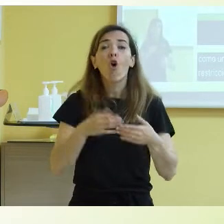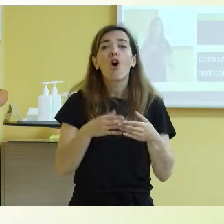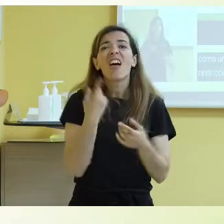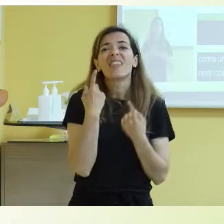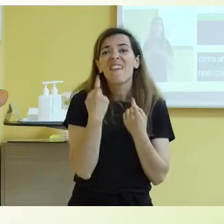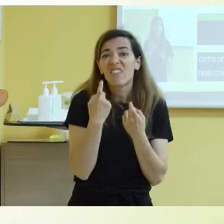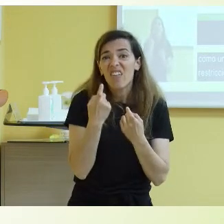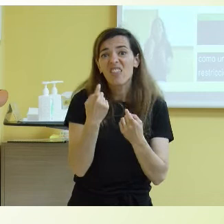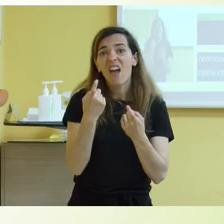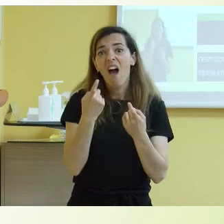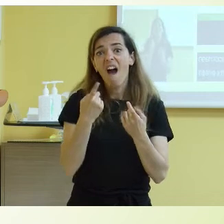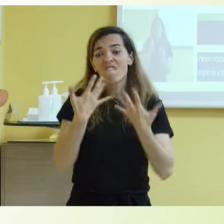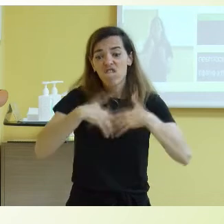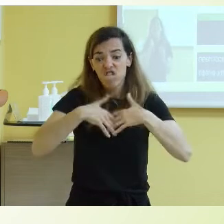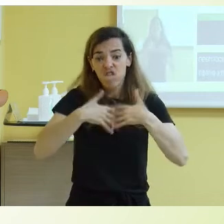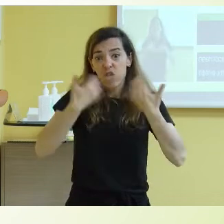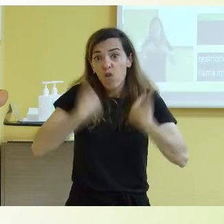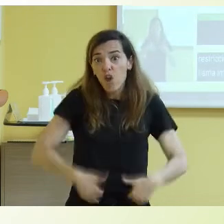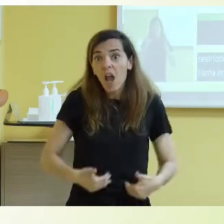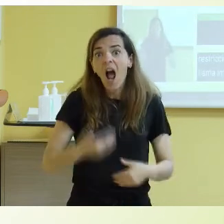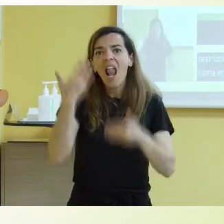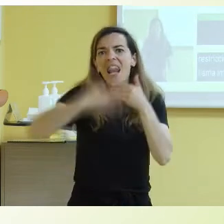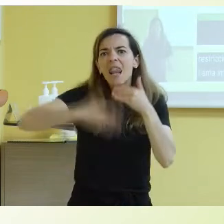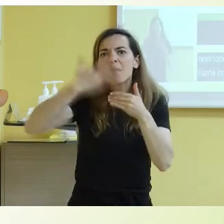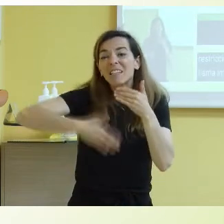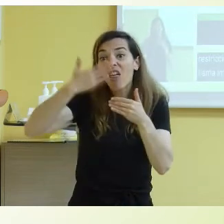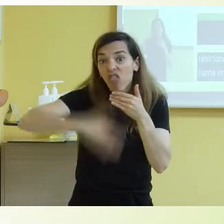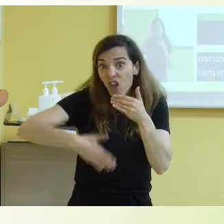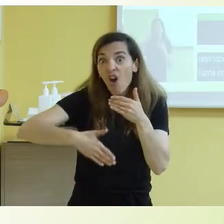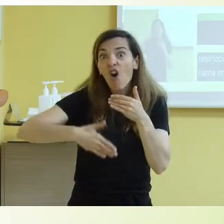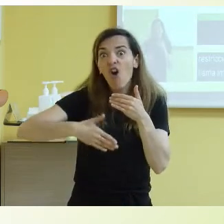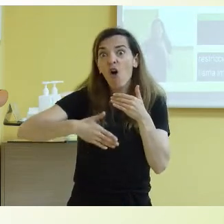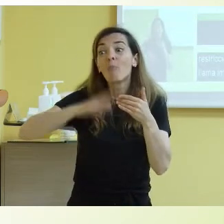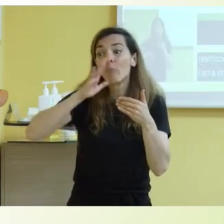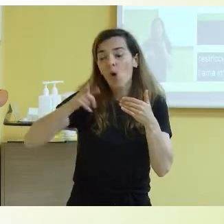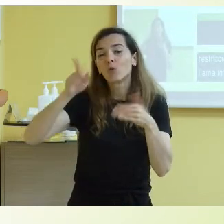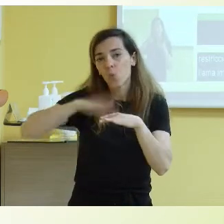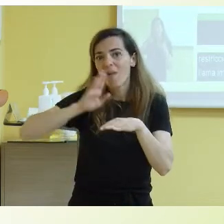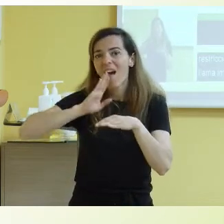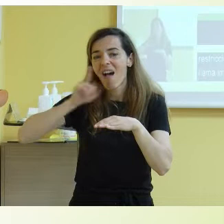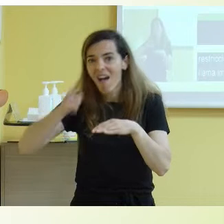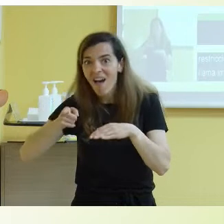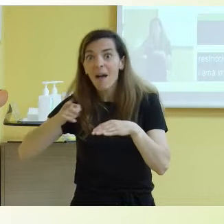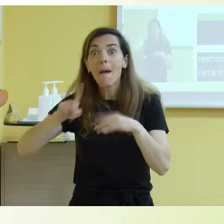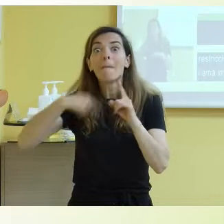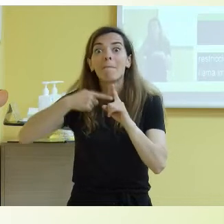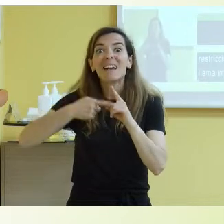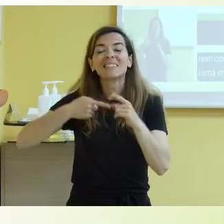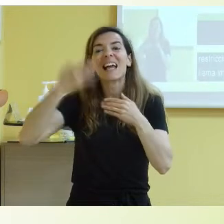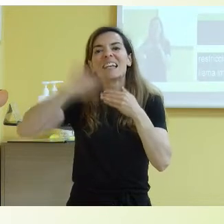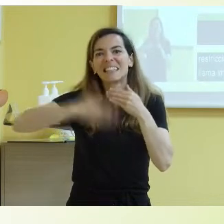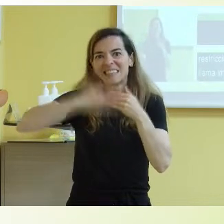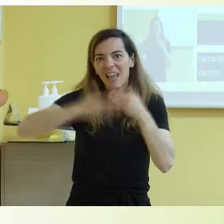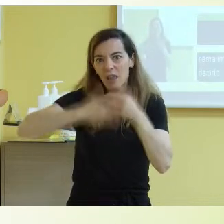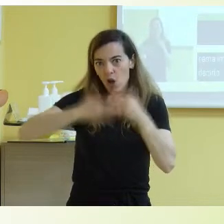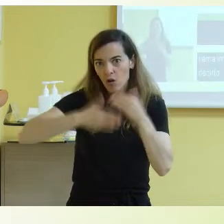deficiencia funcional, por decirlo de alguna manera, y la limitación que conlleva esa deficiencia y las restricciones en la participación, que son